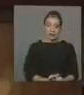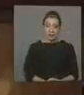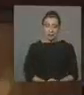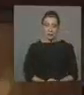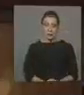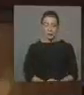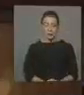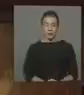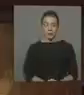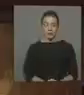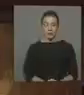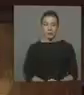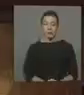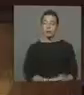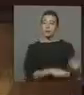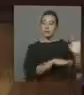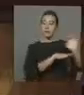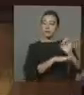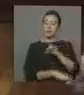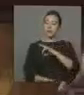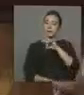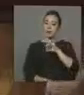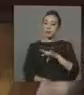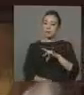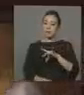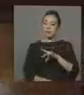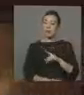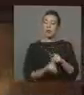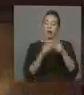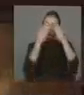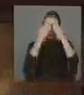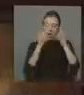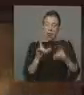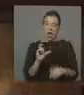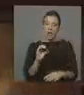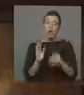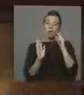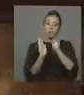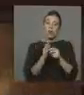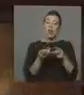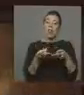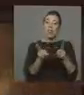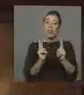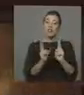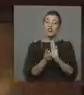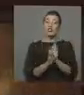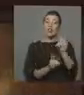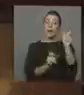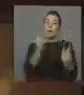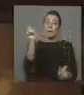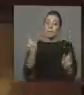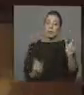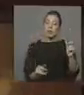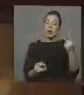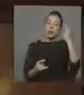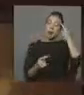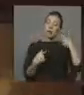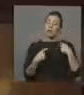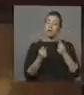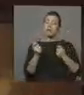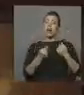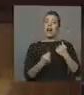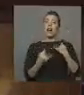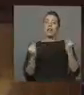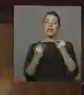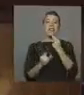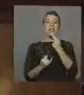parte, el Estado de Chile es laico y reconoce el derecho que asista a toda persona para conducirse en su vida de